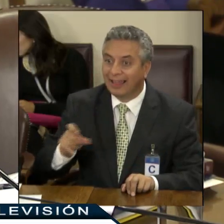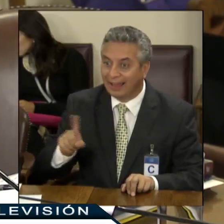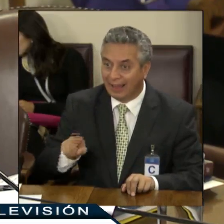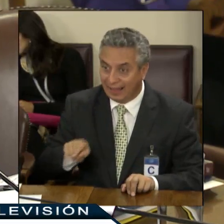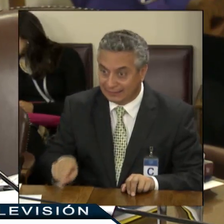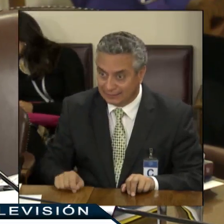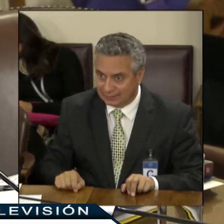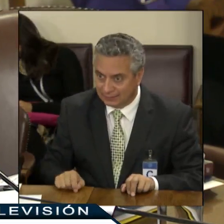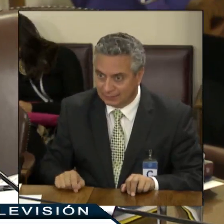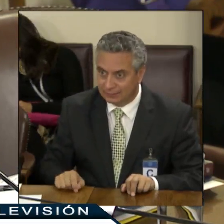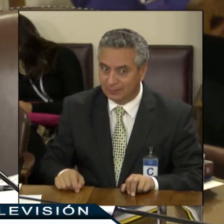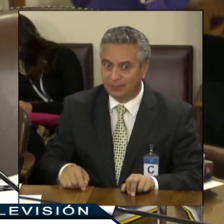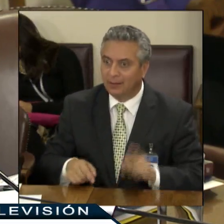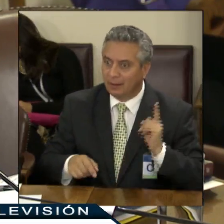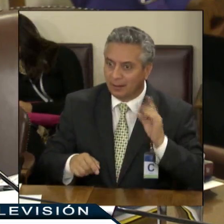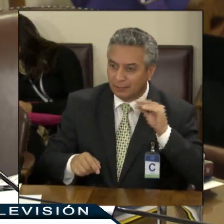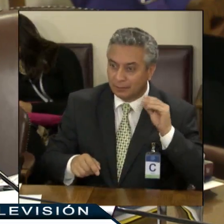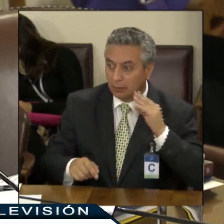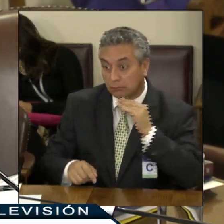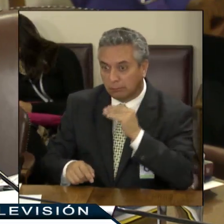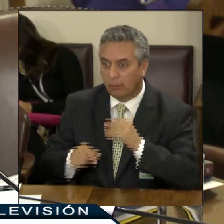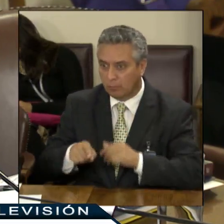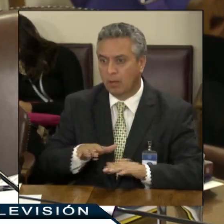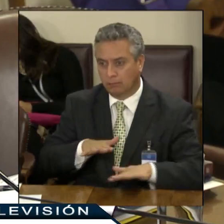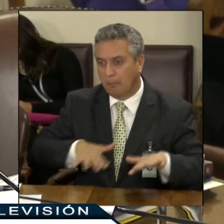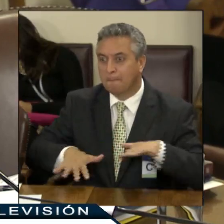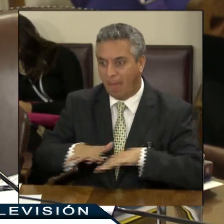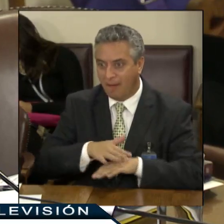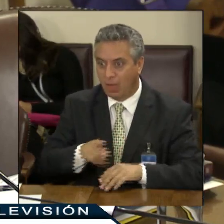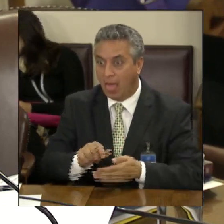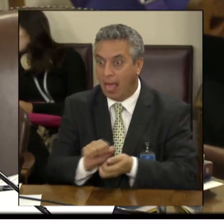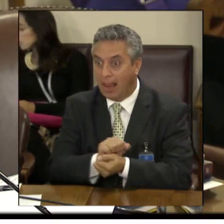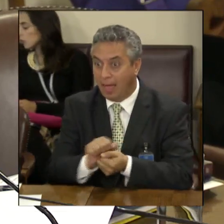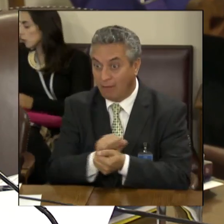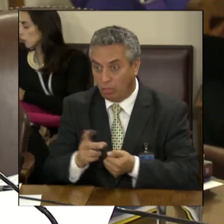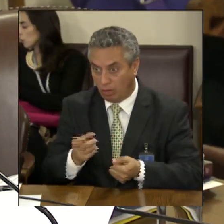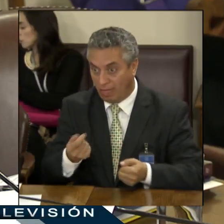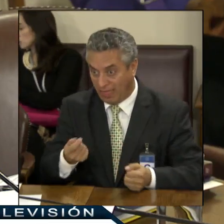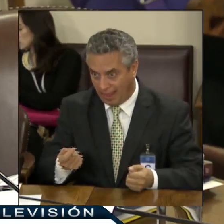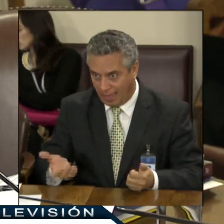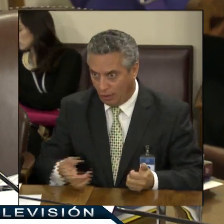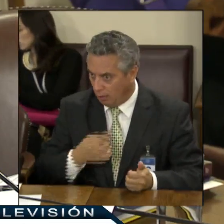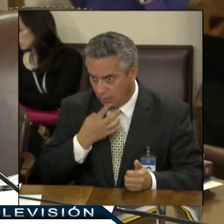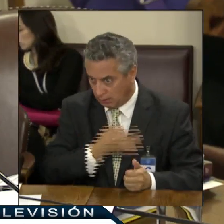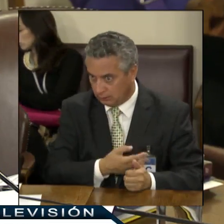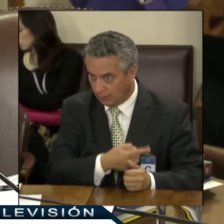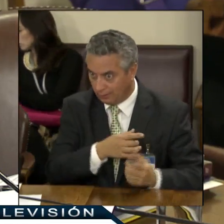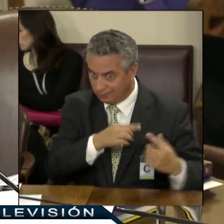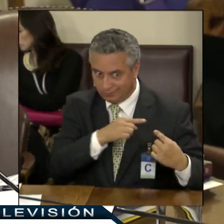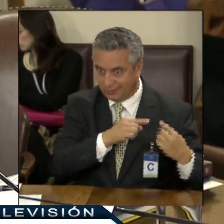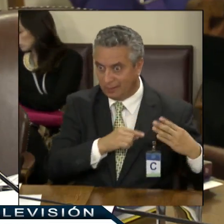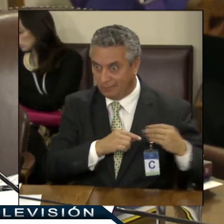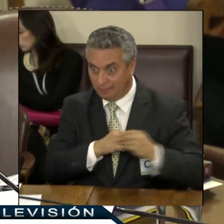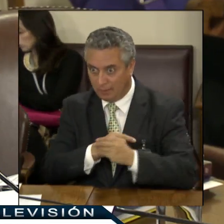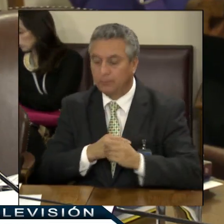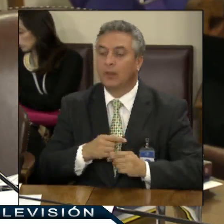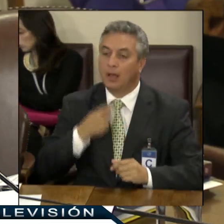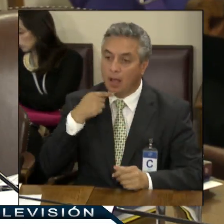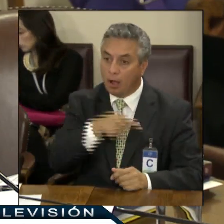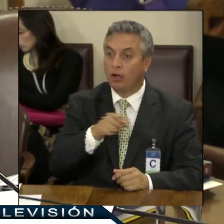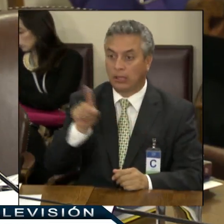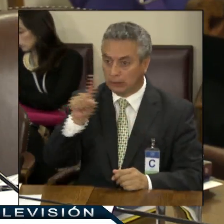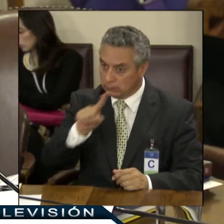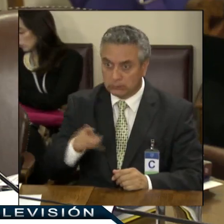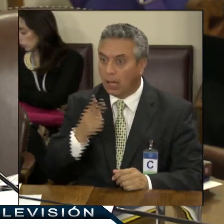de hogar si yo yo concuerdo aquí hay mucha cosa extraña Ah y por eso que que el servicio impuesto interno tiene que